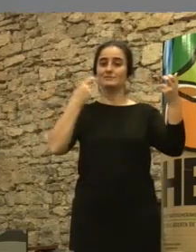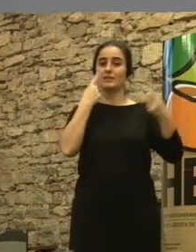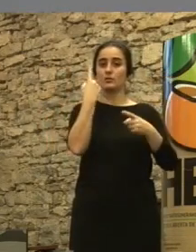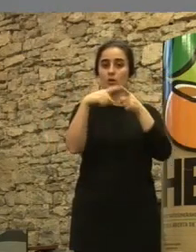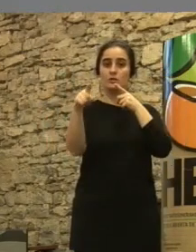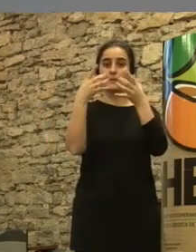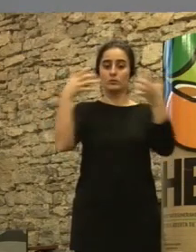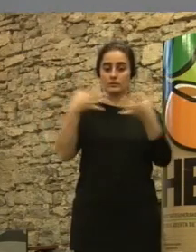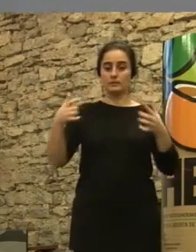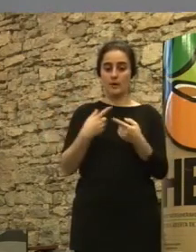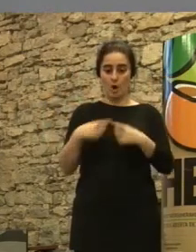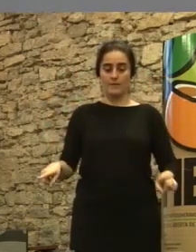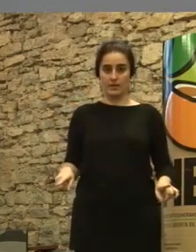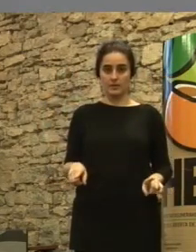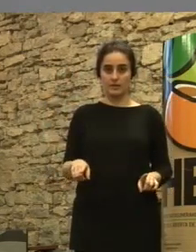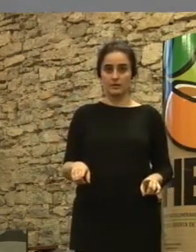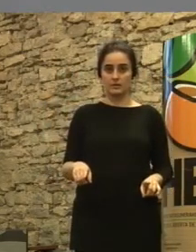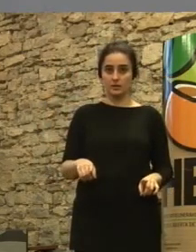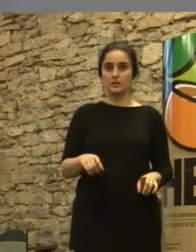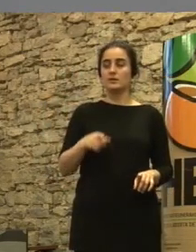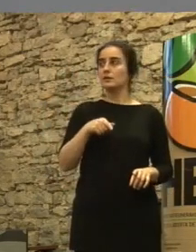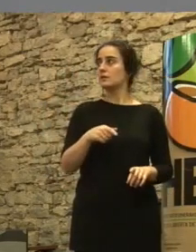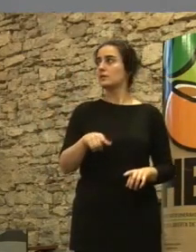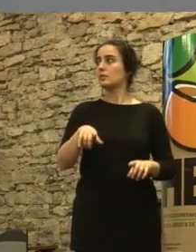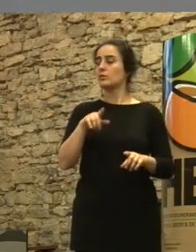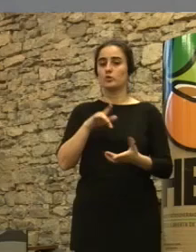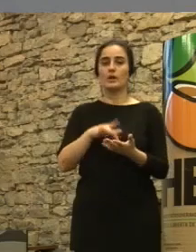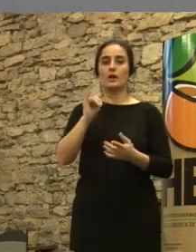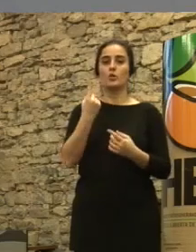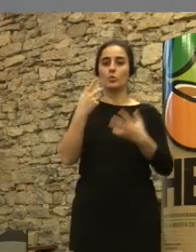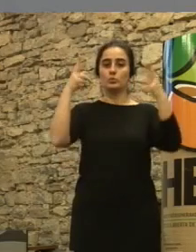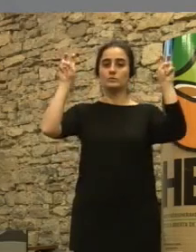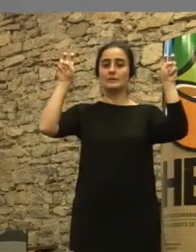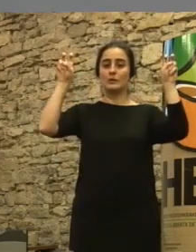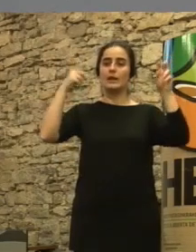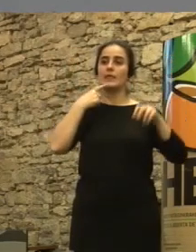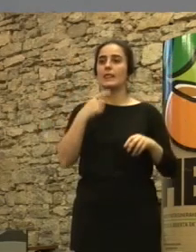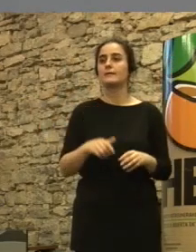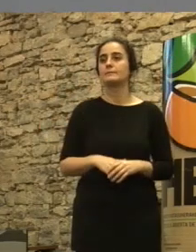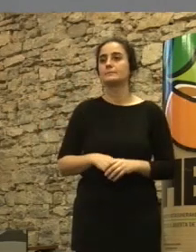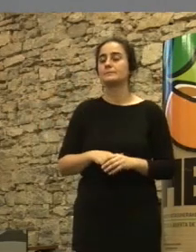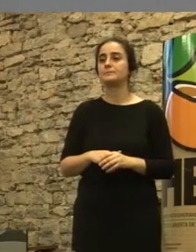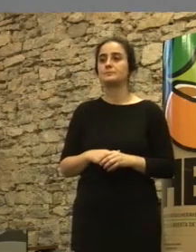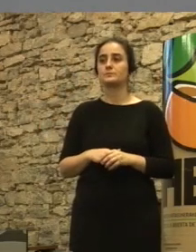noticia otra. Y tengo un ejemplo además como muy local, que es el siguiente, un titular que decía exactamente